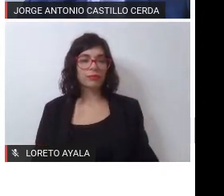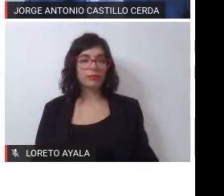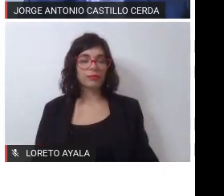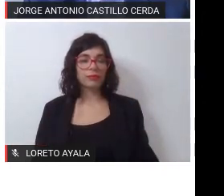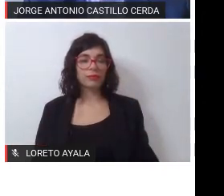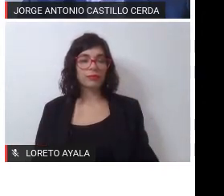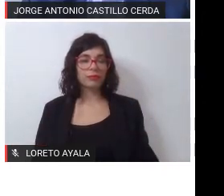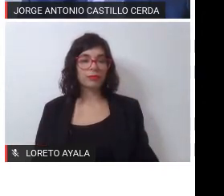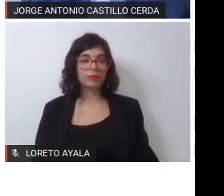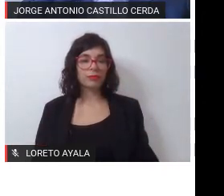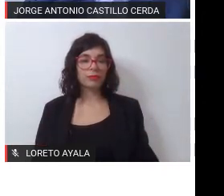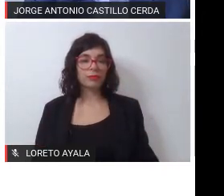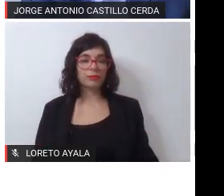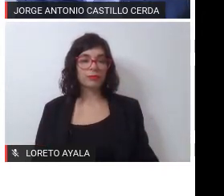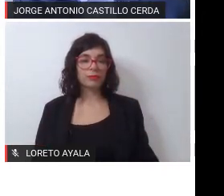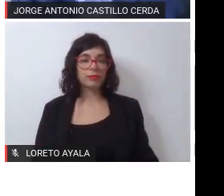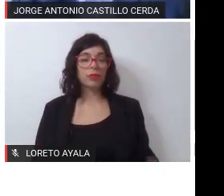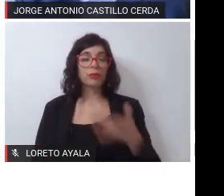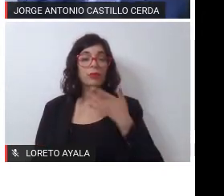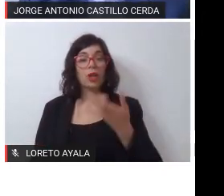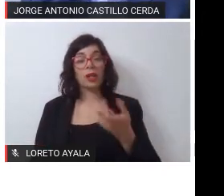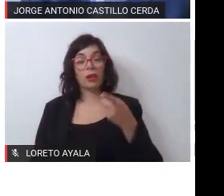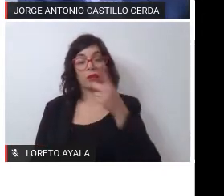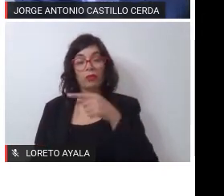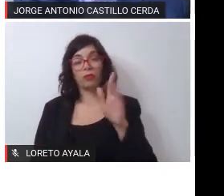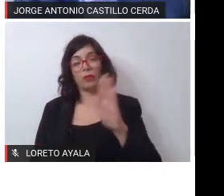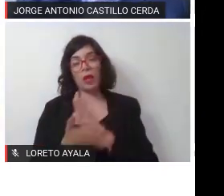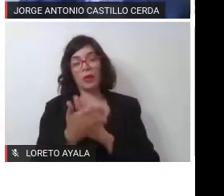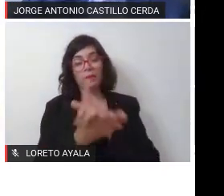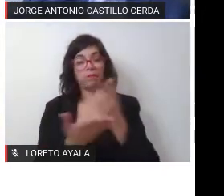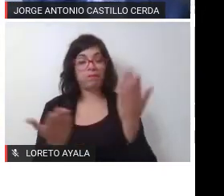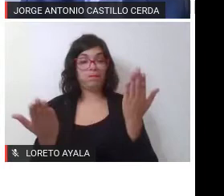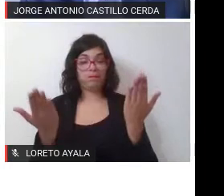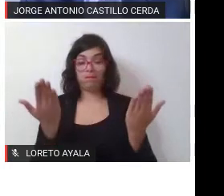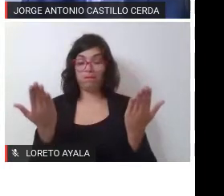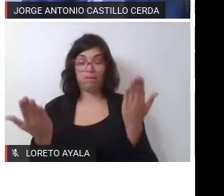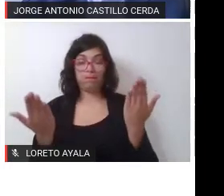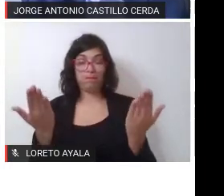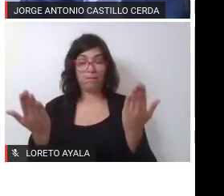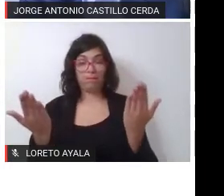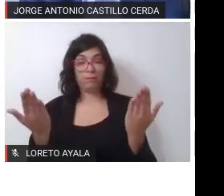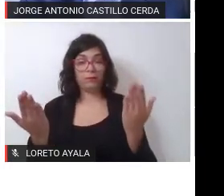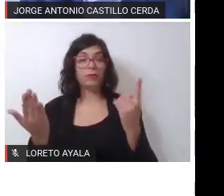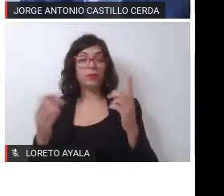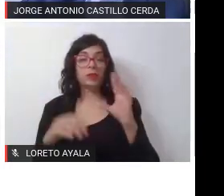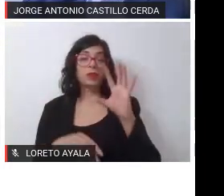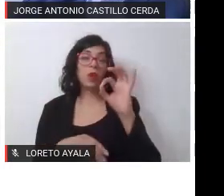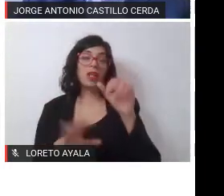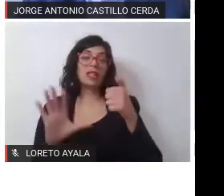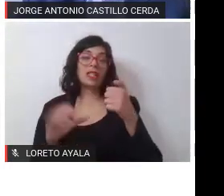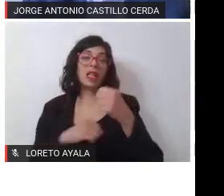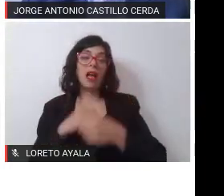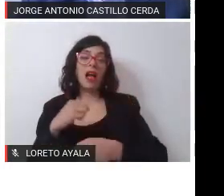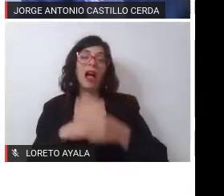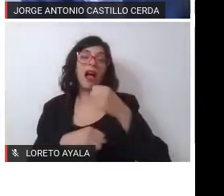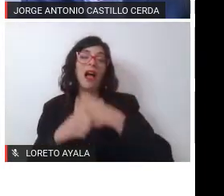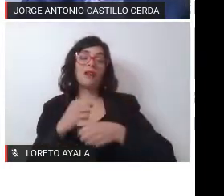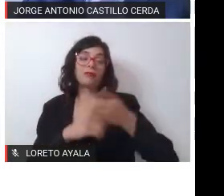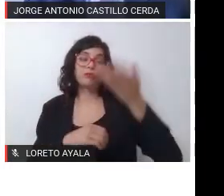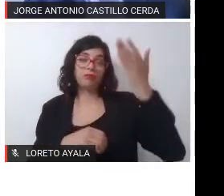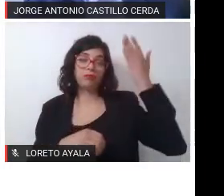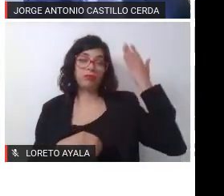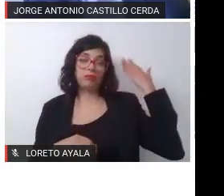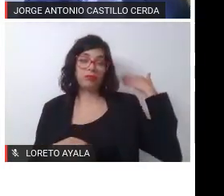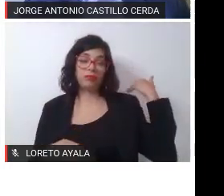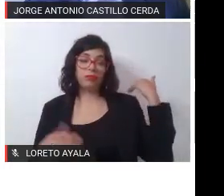Comparativamente hace 60 años, 50 años atrás, probablemente había una diferencia en esto de la